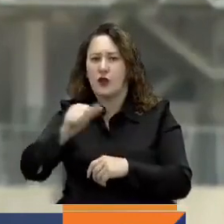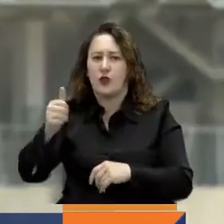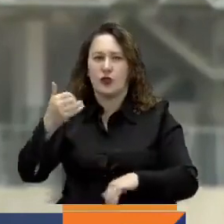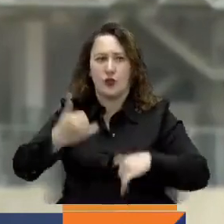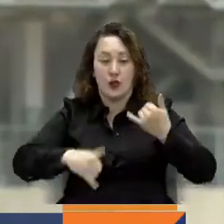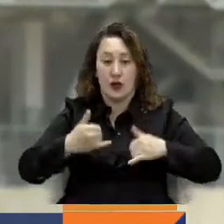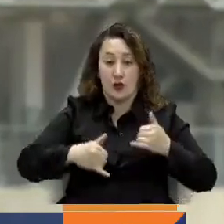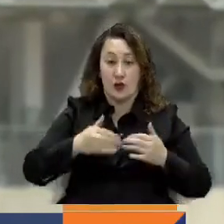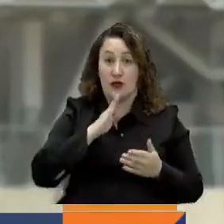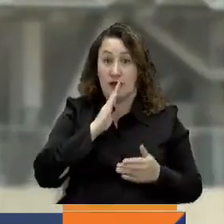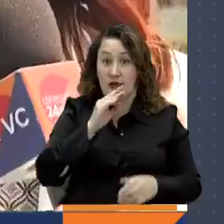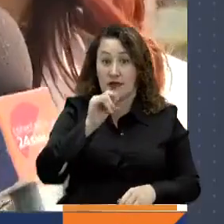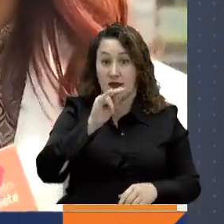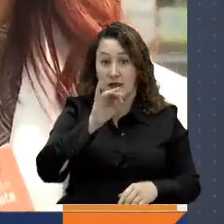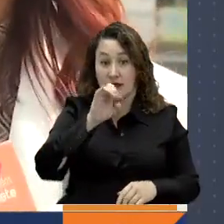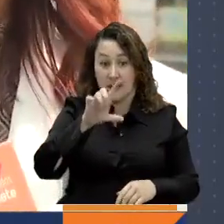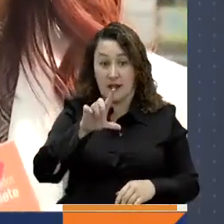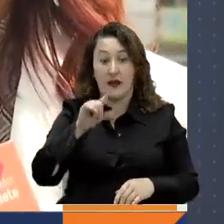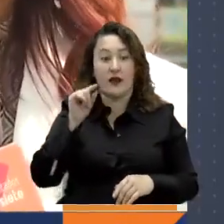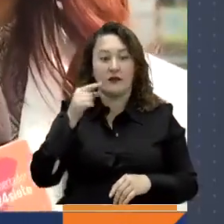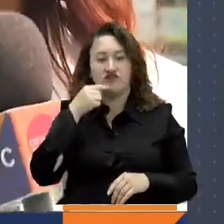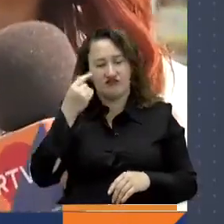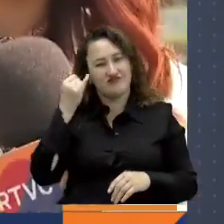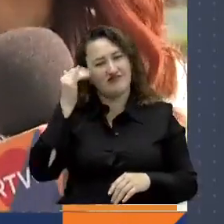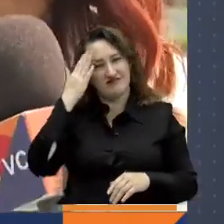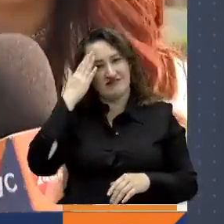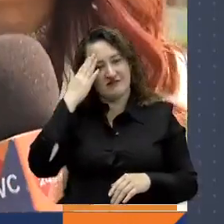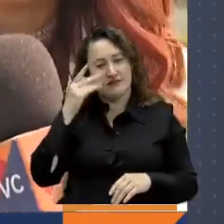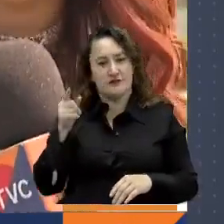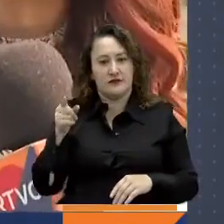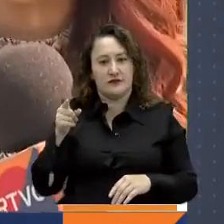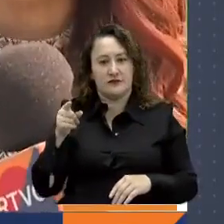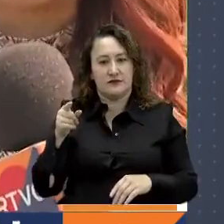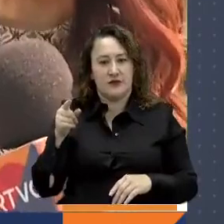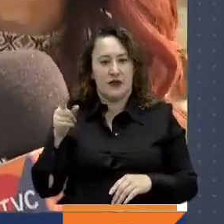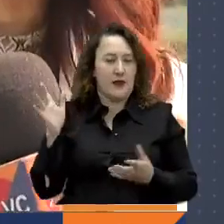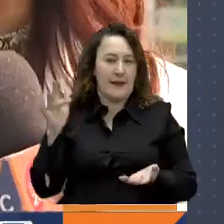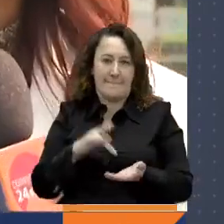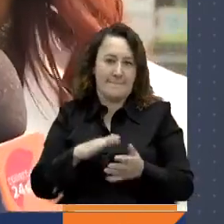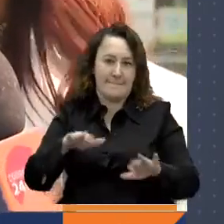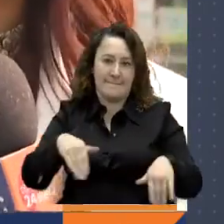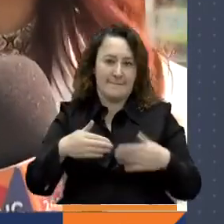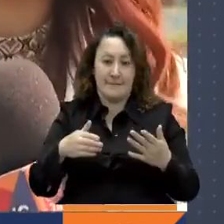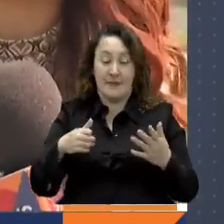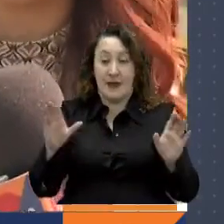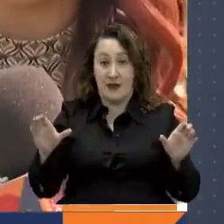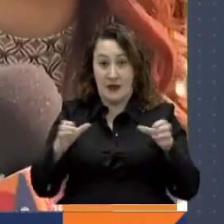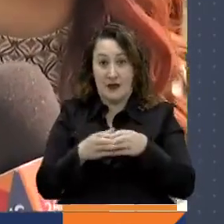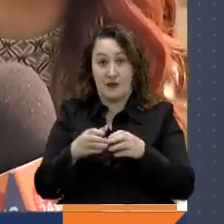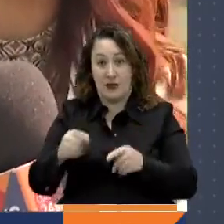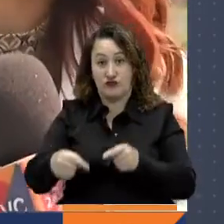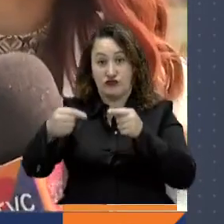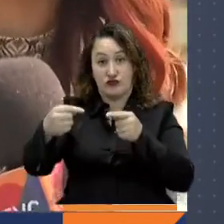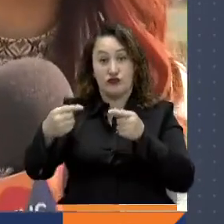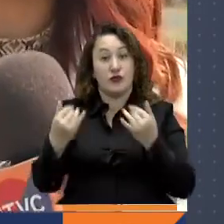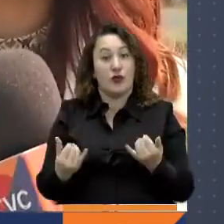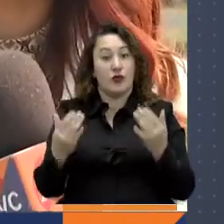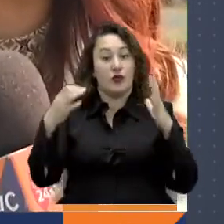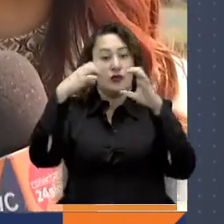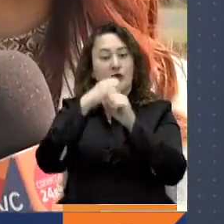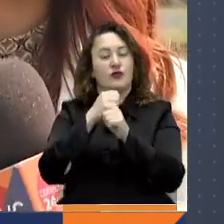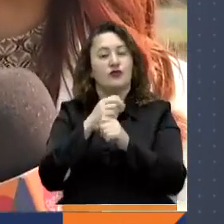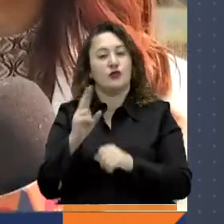Luna, que ayer ya sabíamos no iba a ser o no iba a estar dentro del equipo que enfrentará esta noche a Uruguay por la